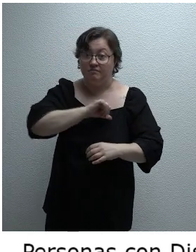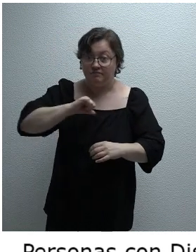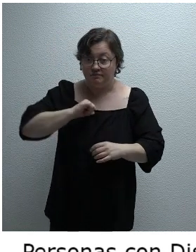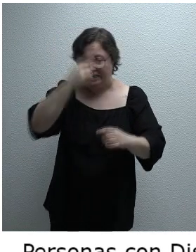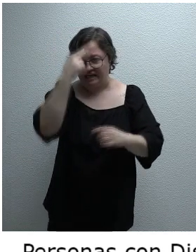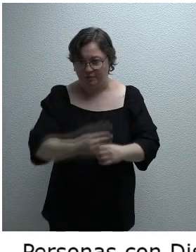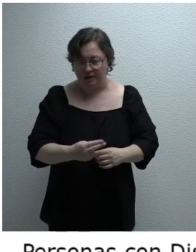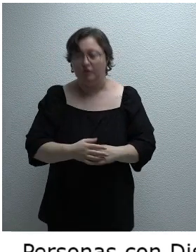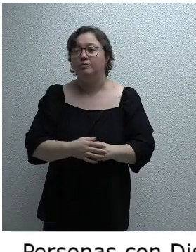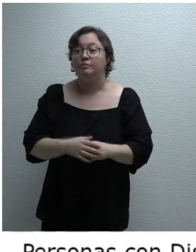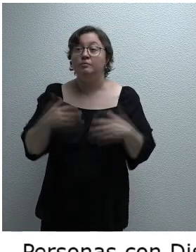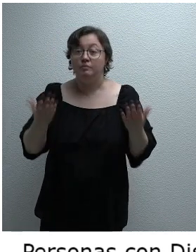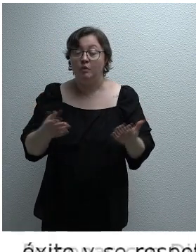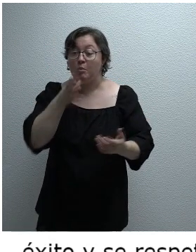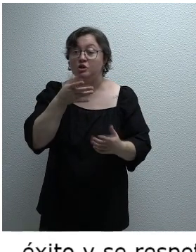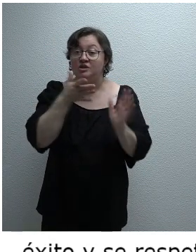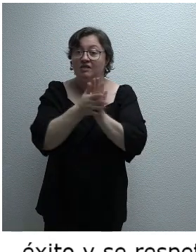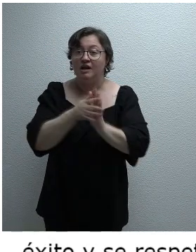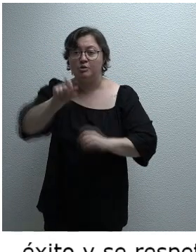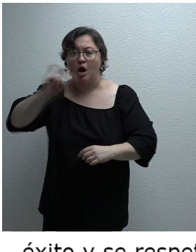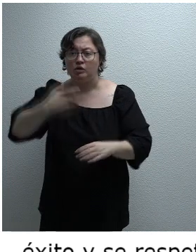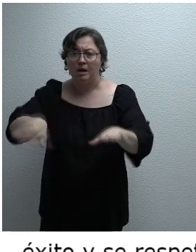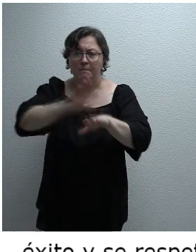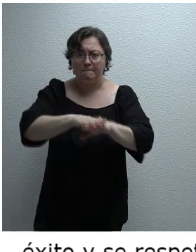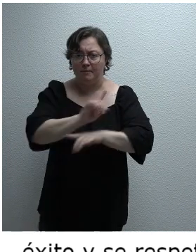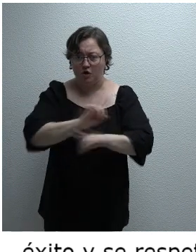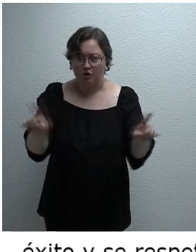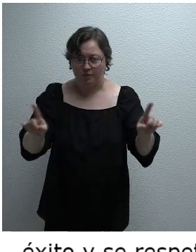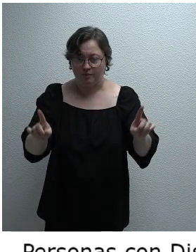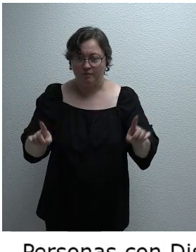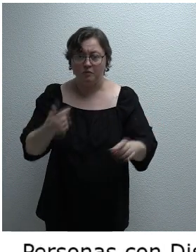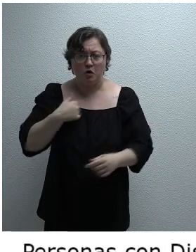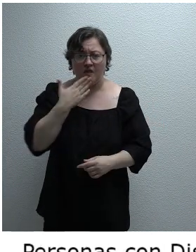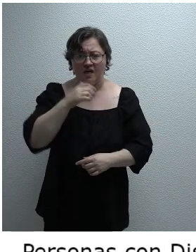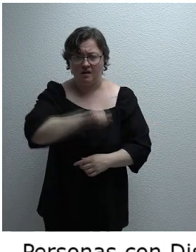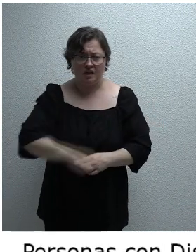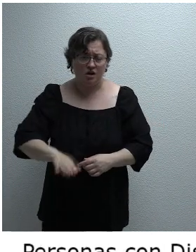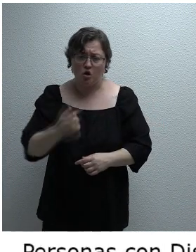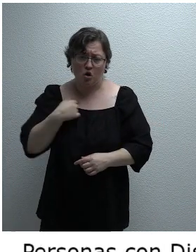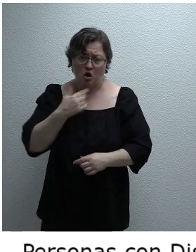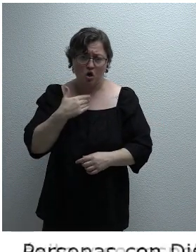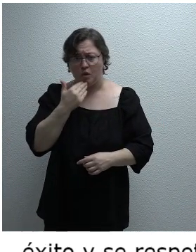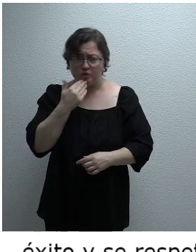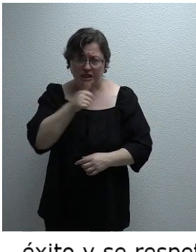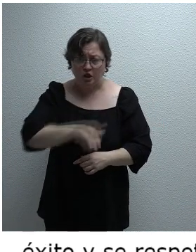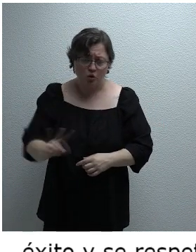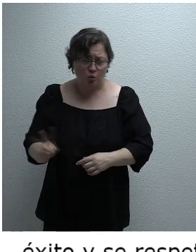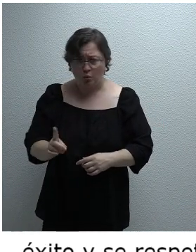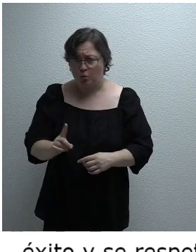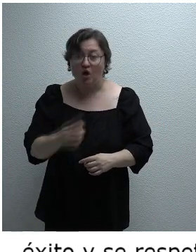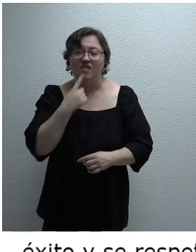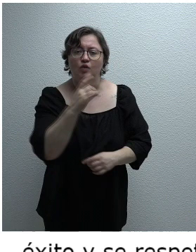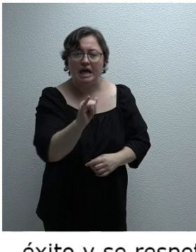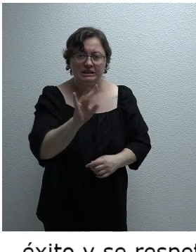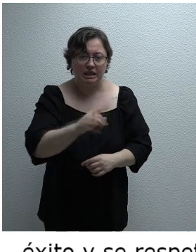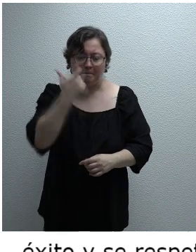de tal manera que no decida otra persona por ellos. No somos niños cuando tenemos estas dificultades, somos